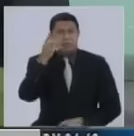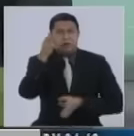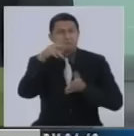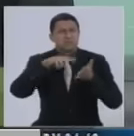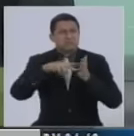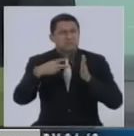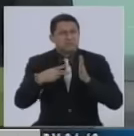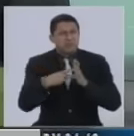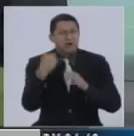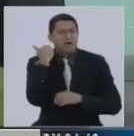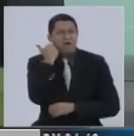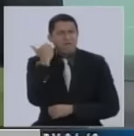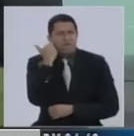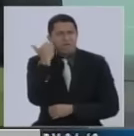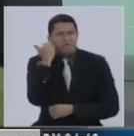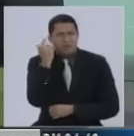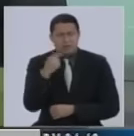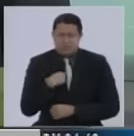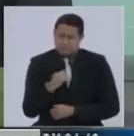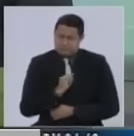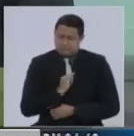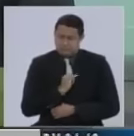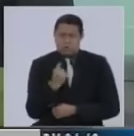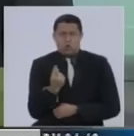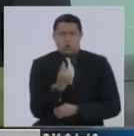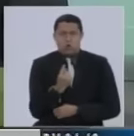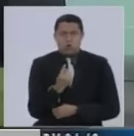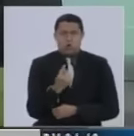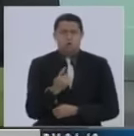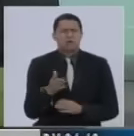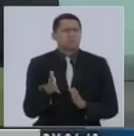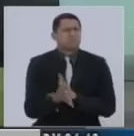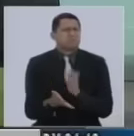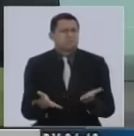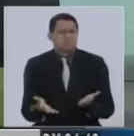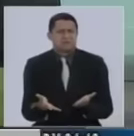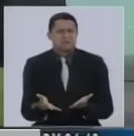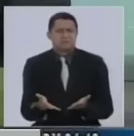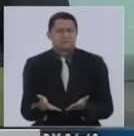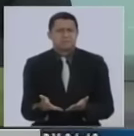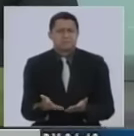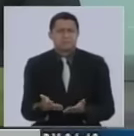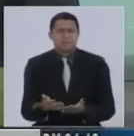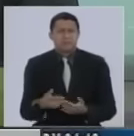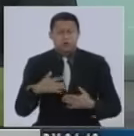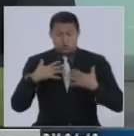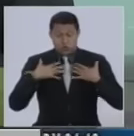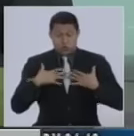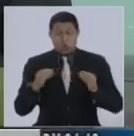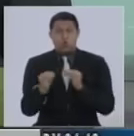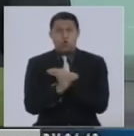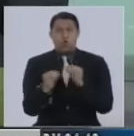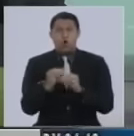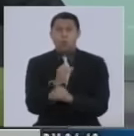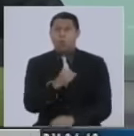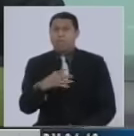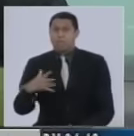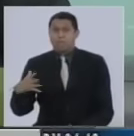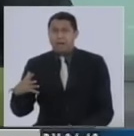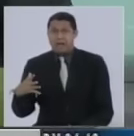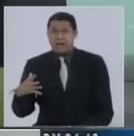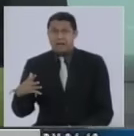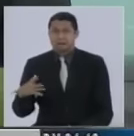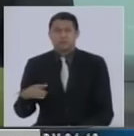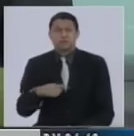decir es que es una enfermedad autoinmune cuando decimos autoinmune significa que nuestros glóbulos blancos y